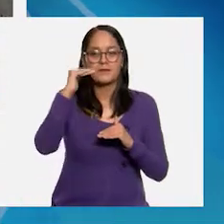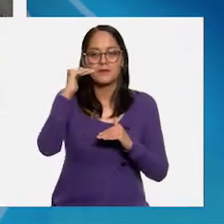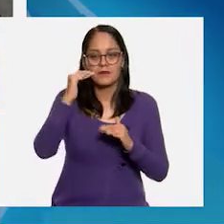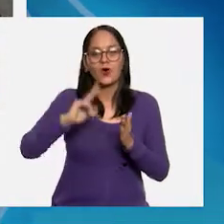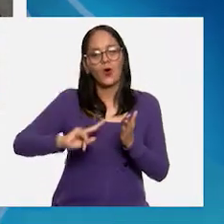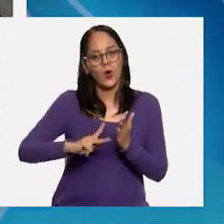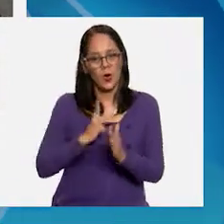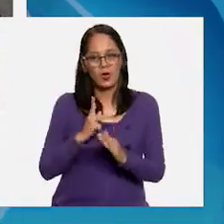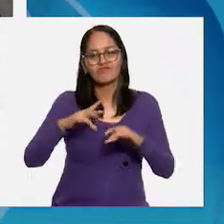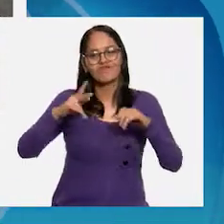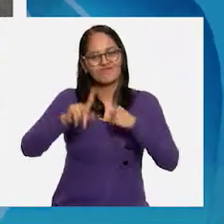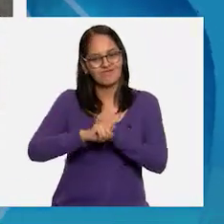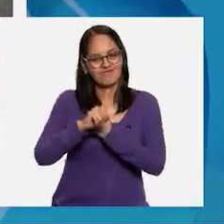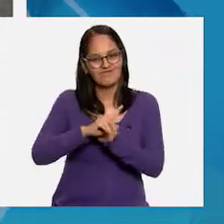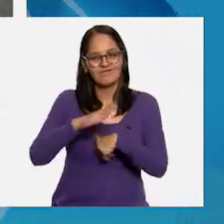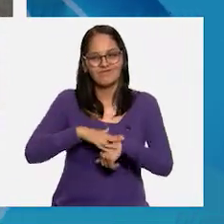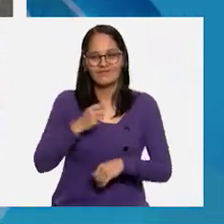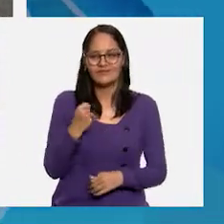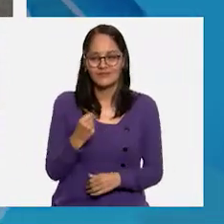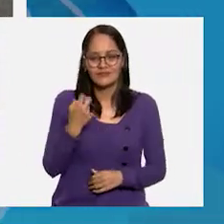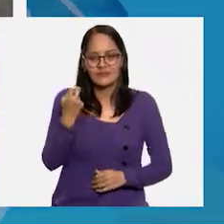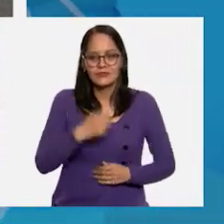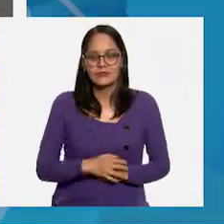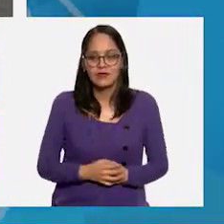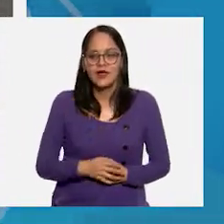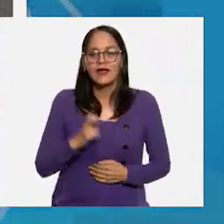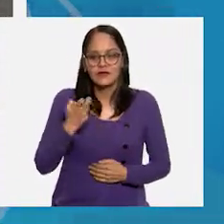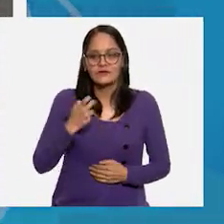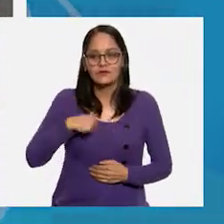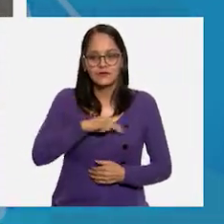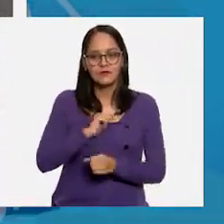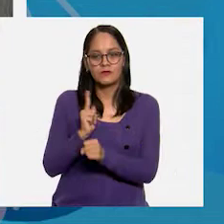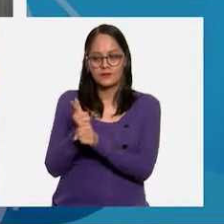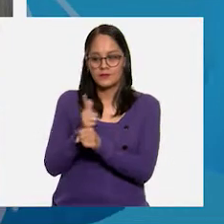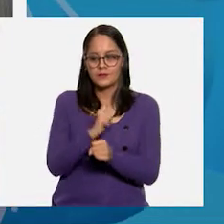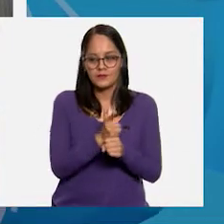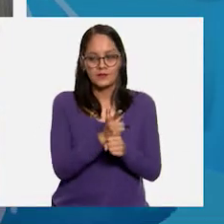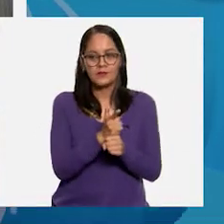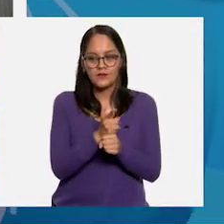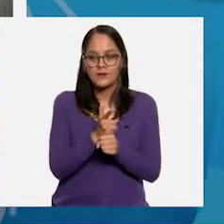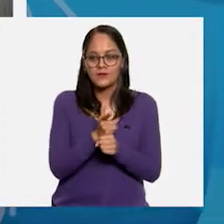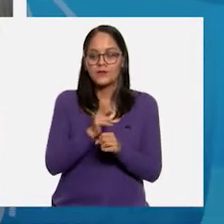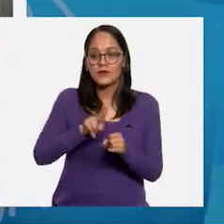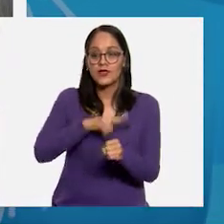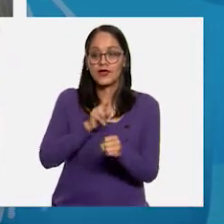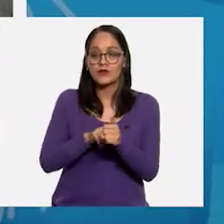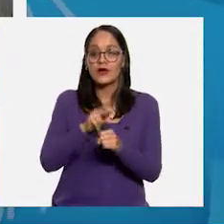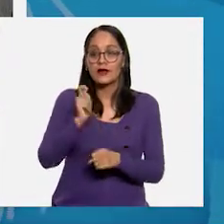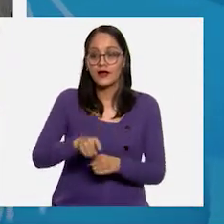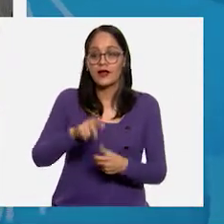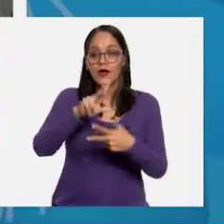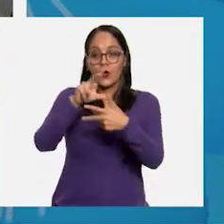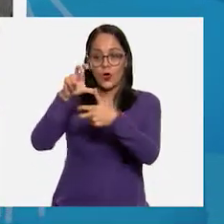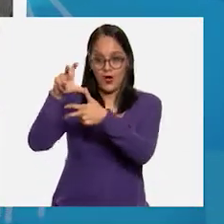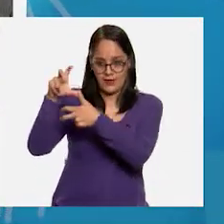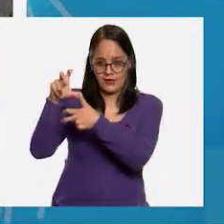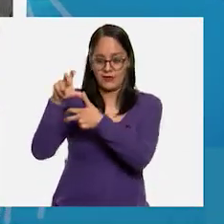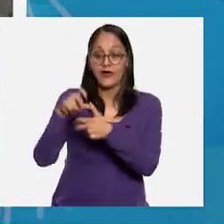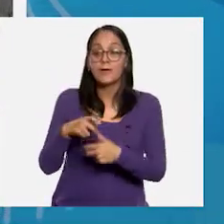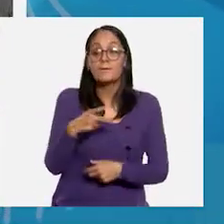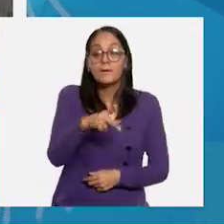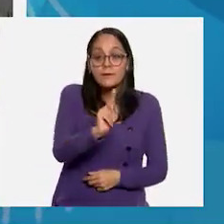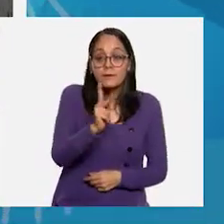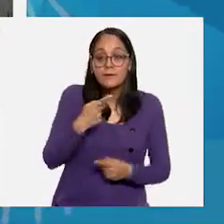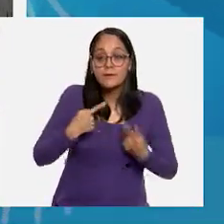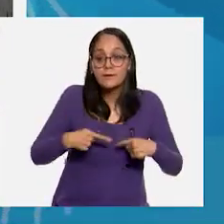un desastre, Larisa. Así identificamos que el fenómeno natural extremo es el huracán y las acciones humanas que hacen